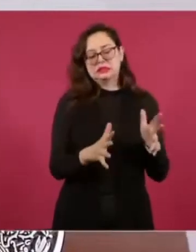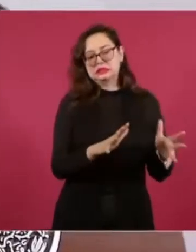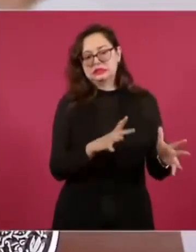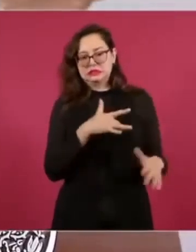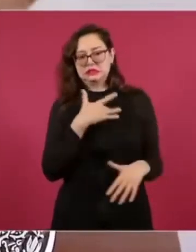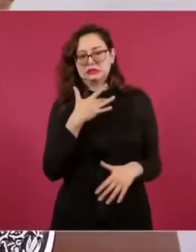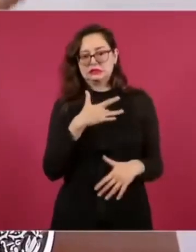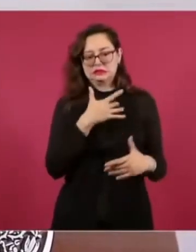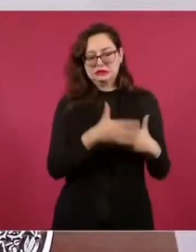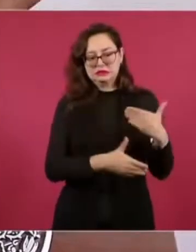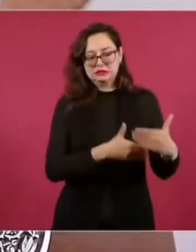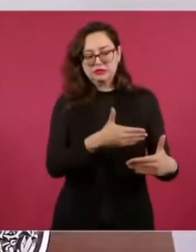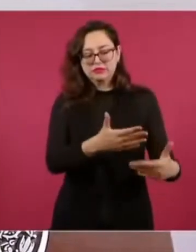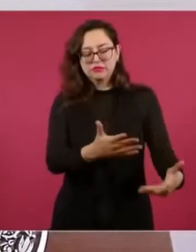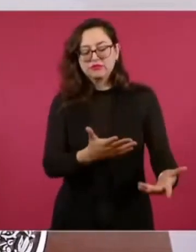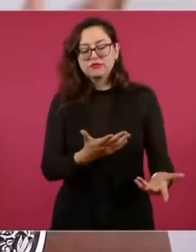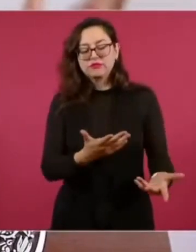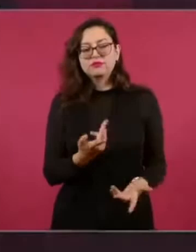Pero